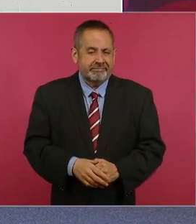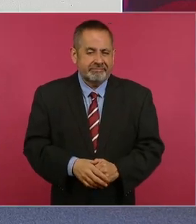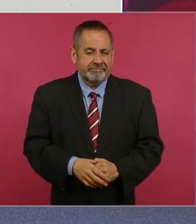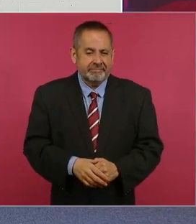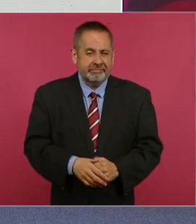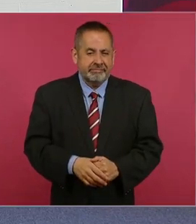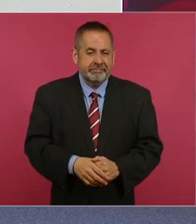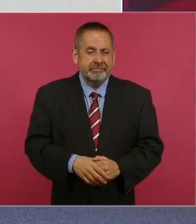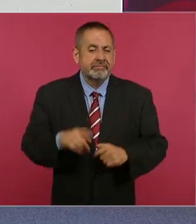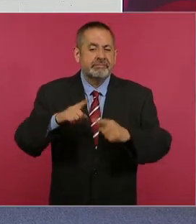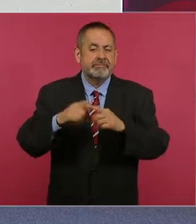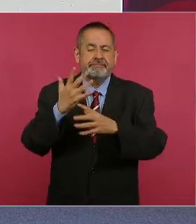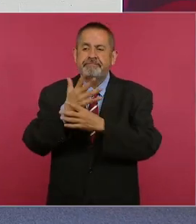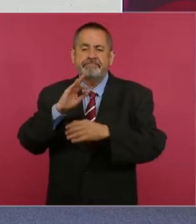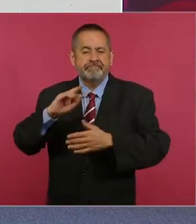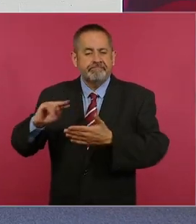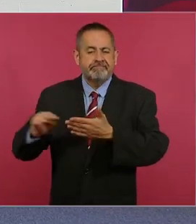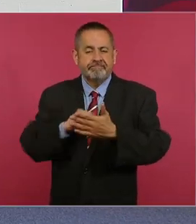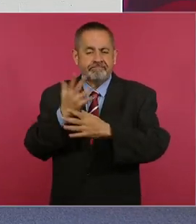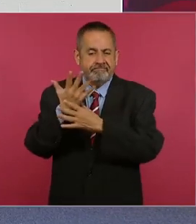Y miren quién firma.